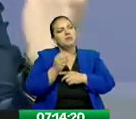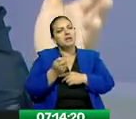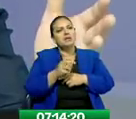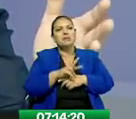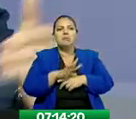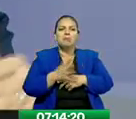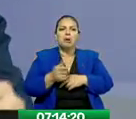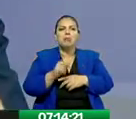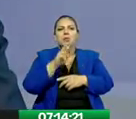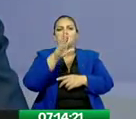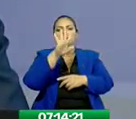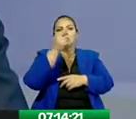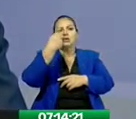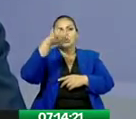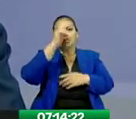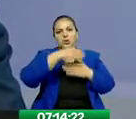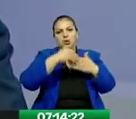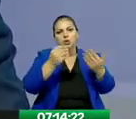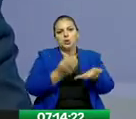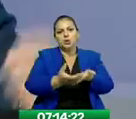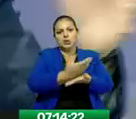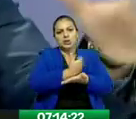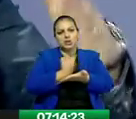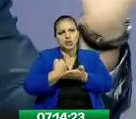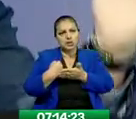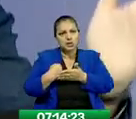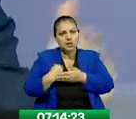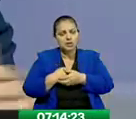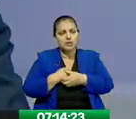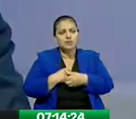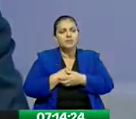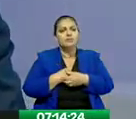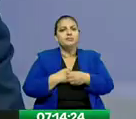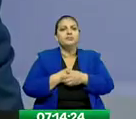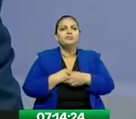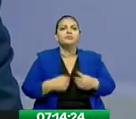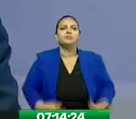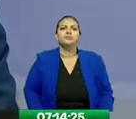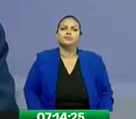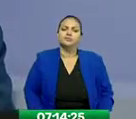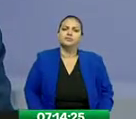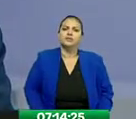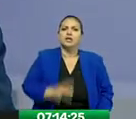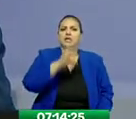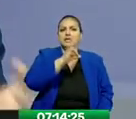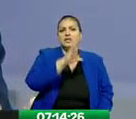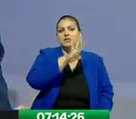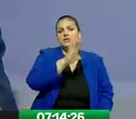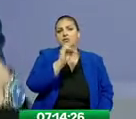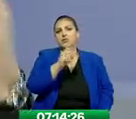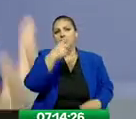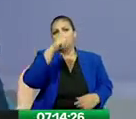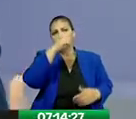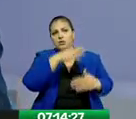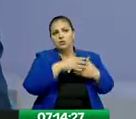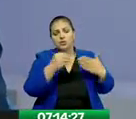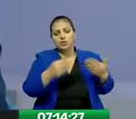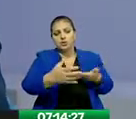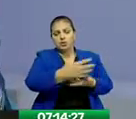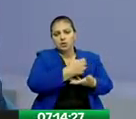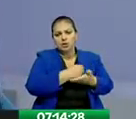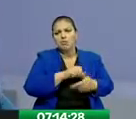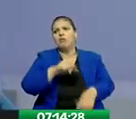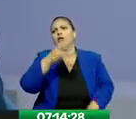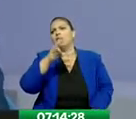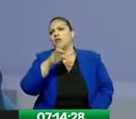que 25 millones, pero se recaudan 750, 98 millones y se recaudan 750 millones. Al final de cuentas es un golpe más al sector